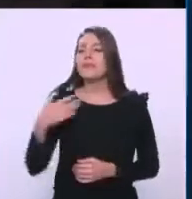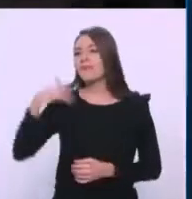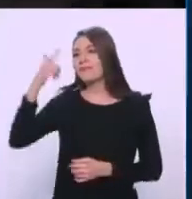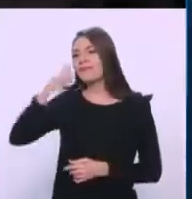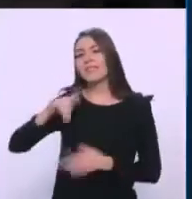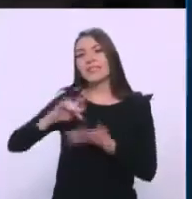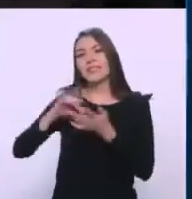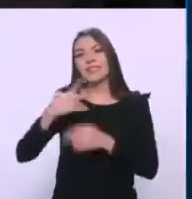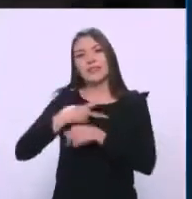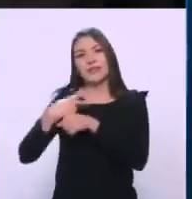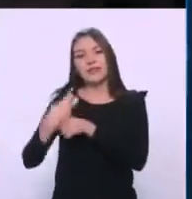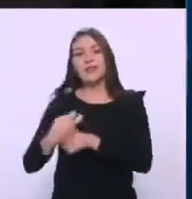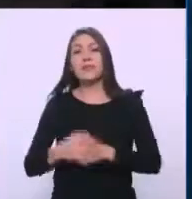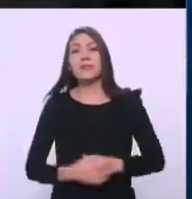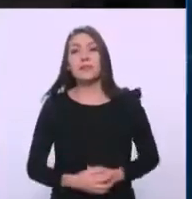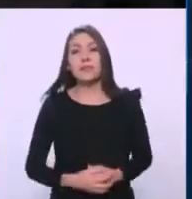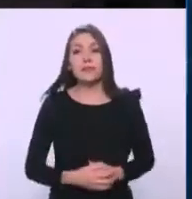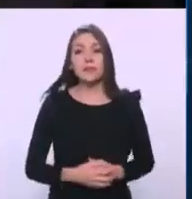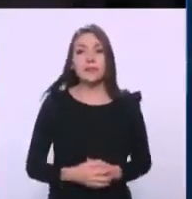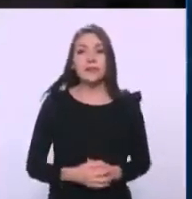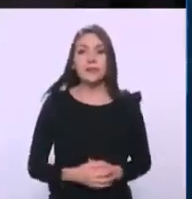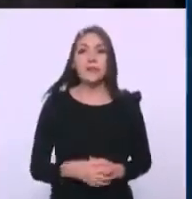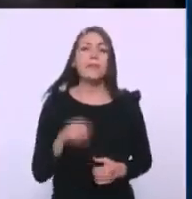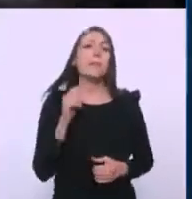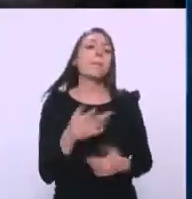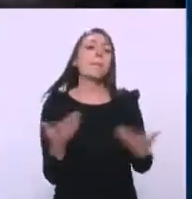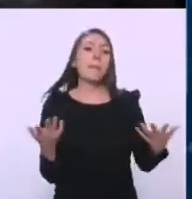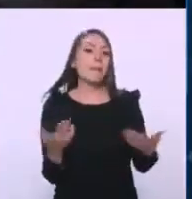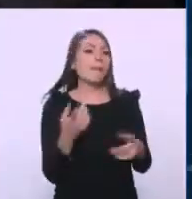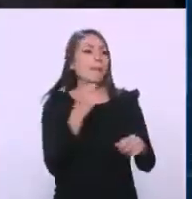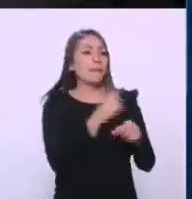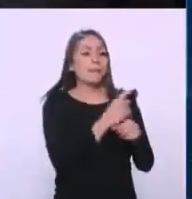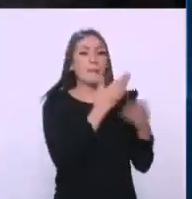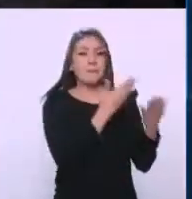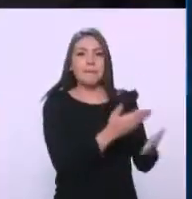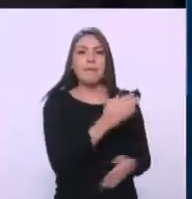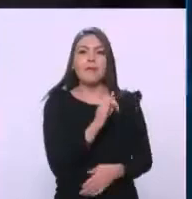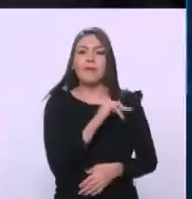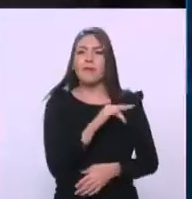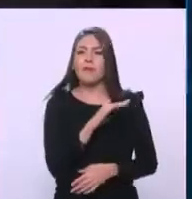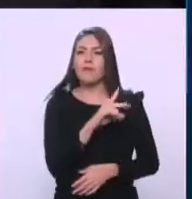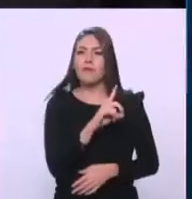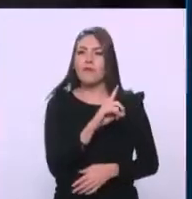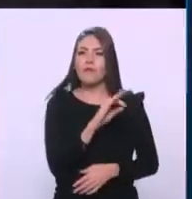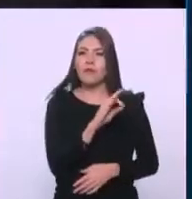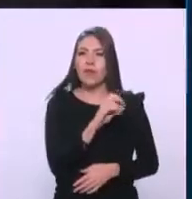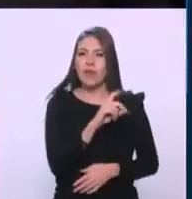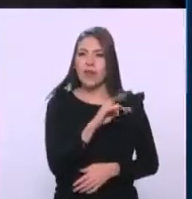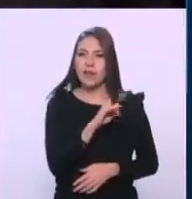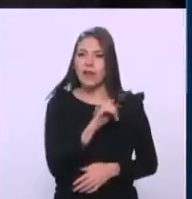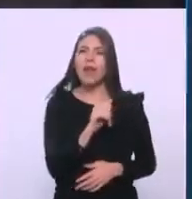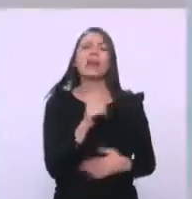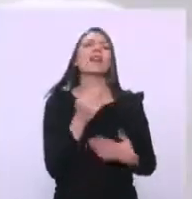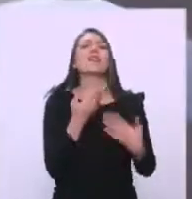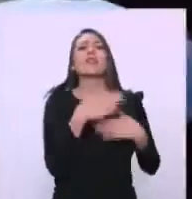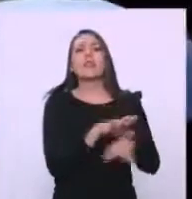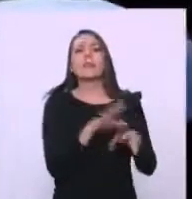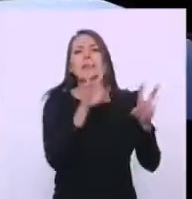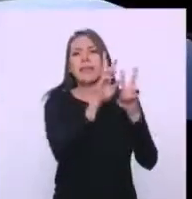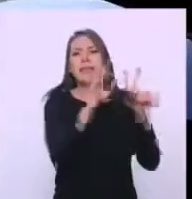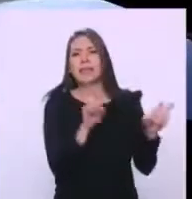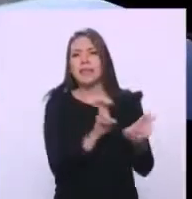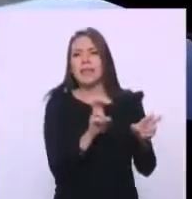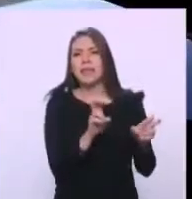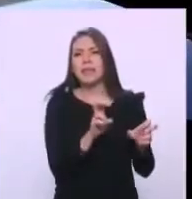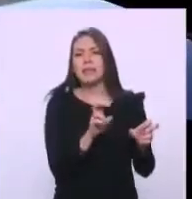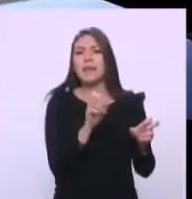gracias por la invitación. Bueno, pues tenemos en primer lugar Infodemia en el tema de las elecciones en Estados Unidos, o del resultado